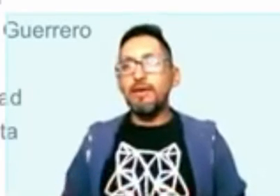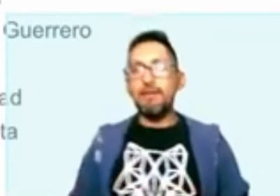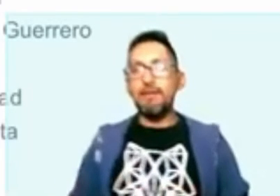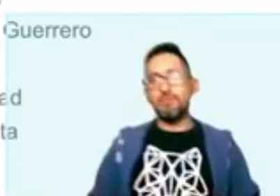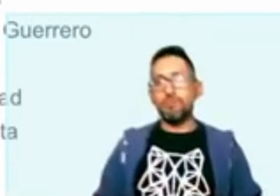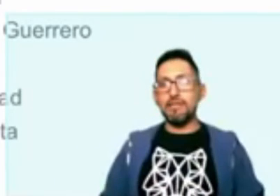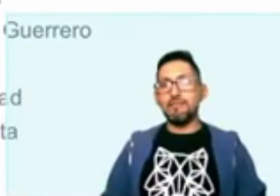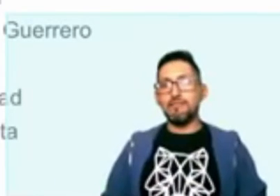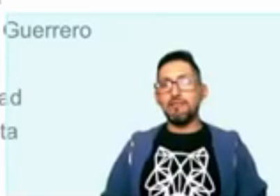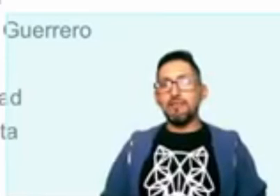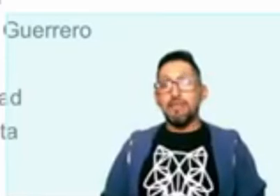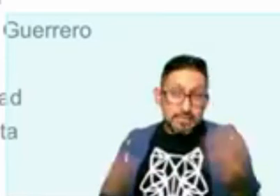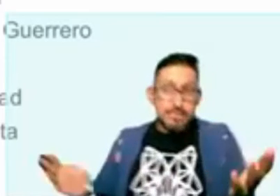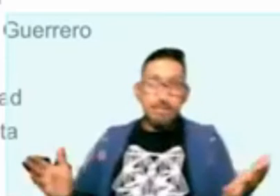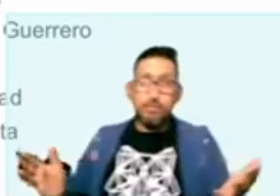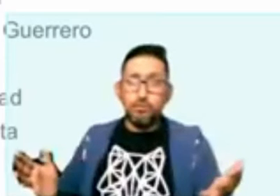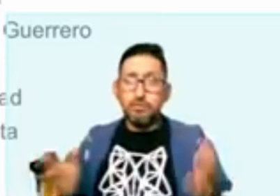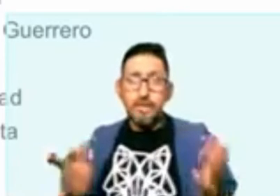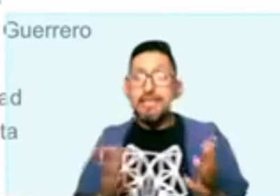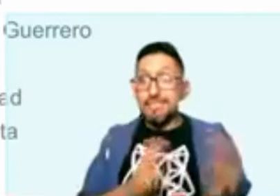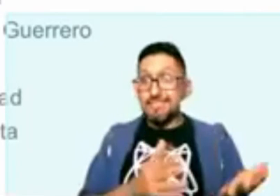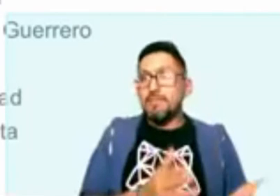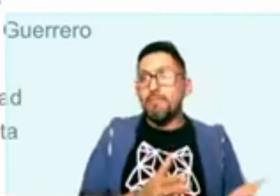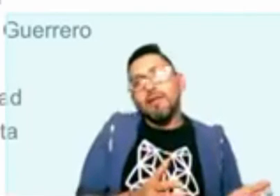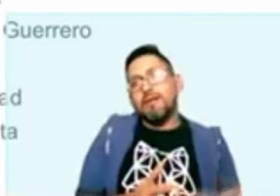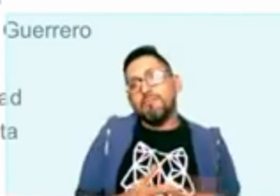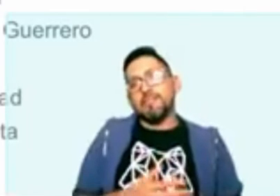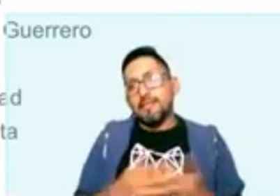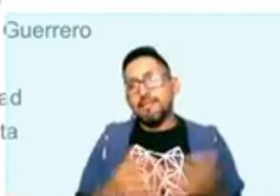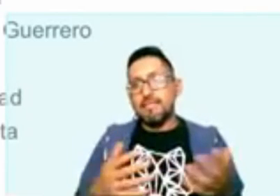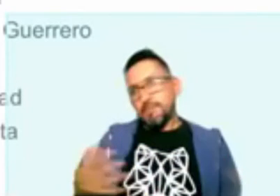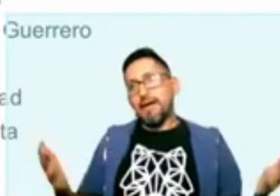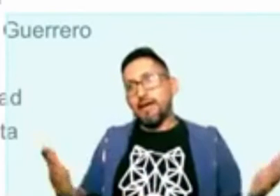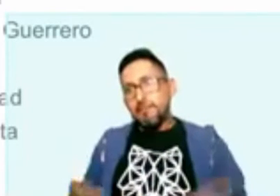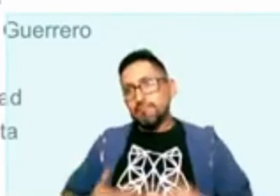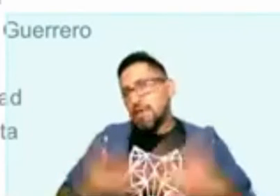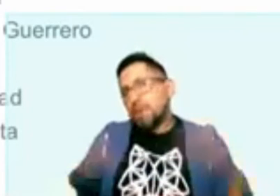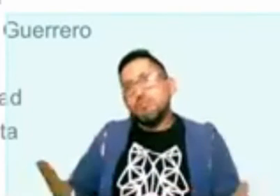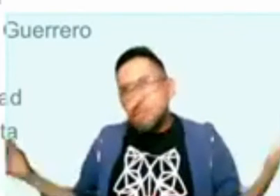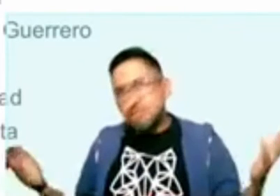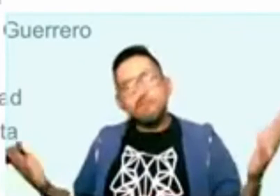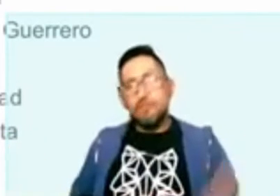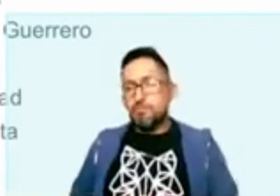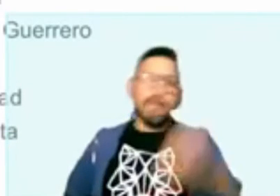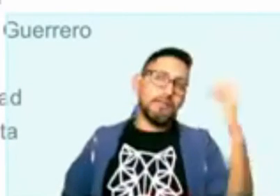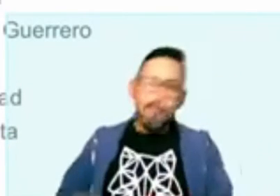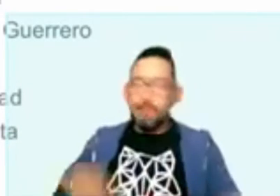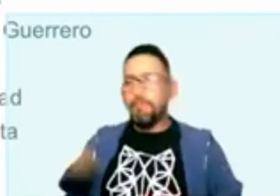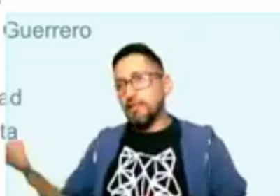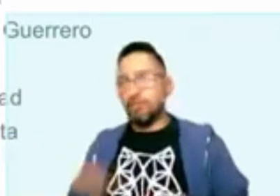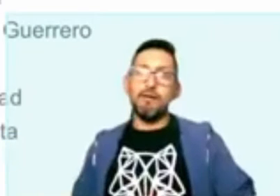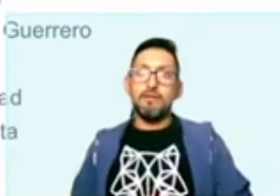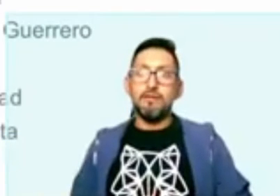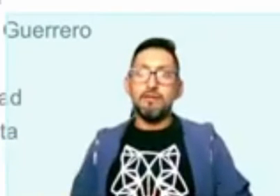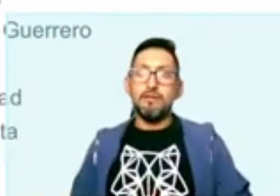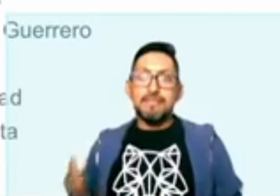le voy a llevar a mis estudiantes? Y es que es distinto, ¿no? O sea, si estás en primaria, pues les tratas de explicar ecosistemas, ¿no? Parte viva y parte